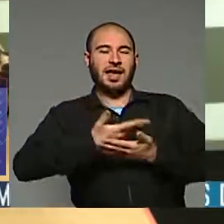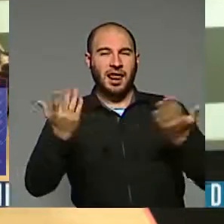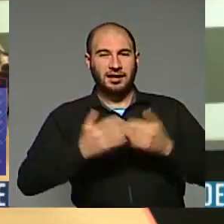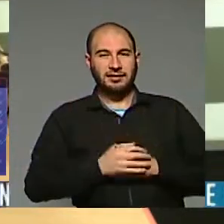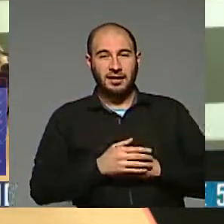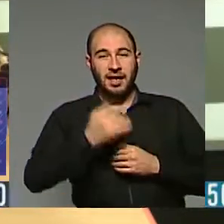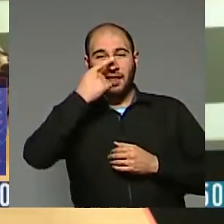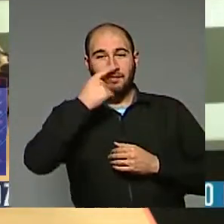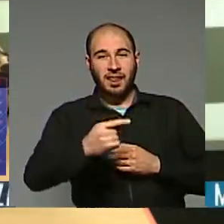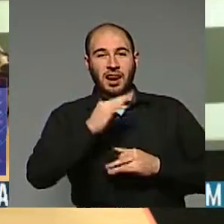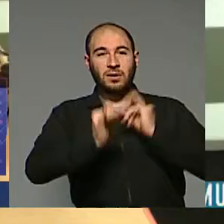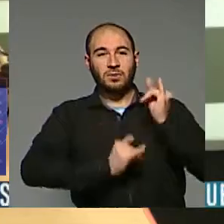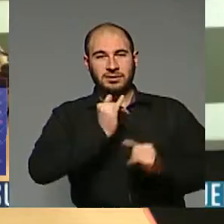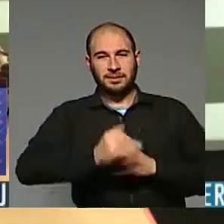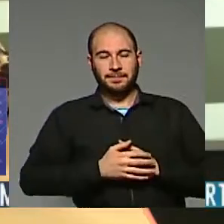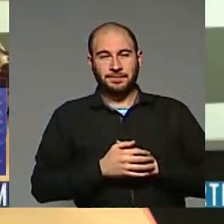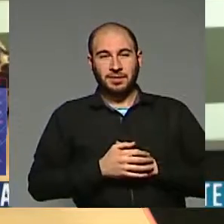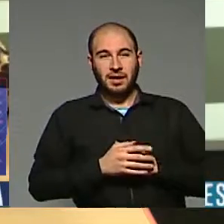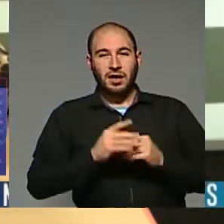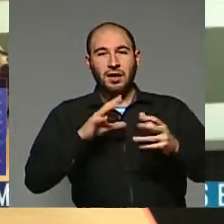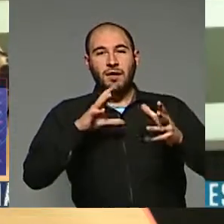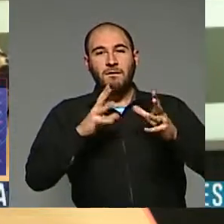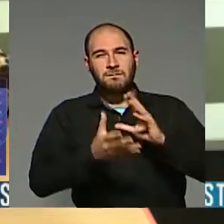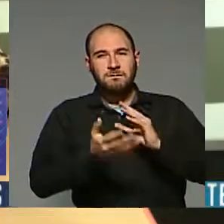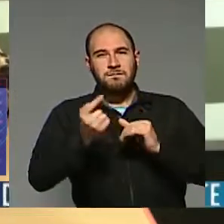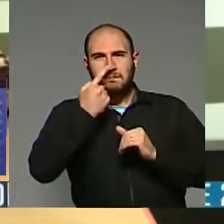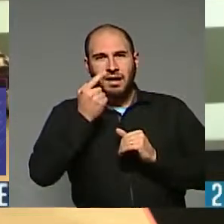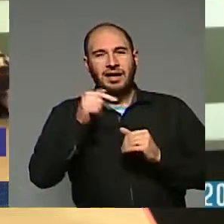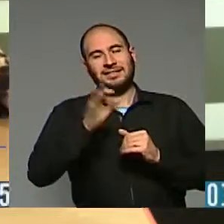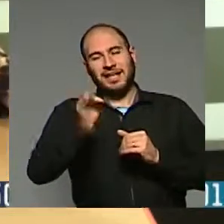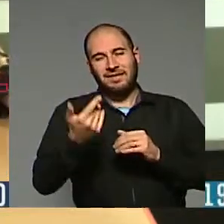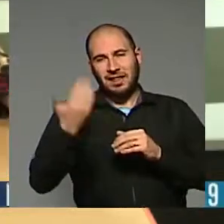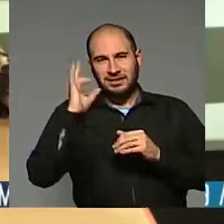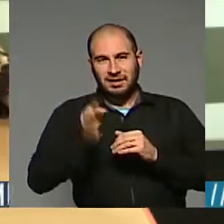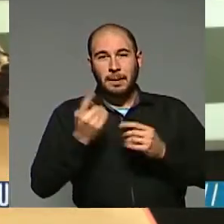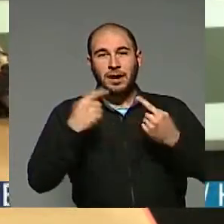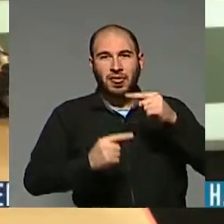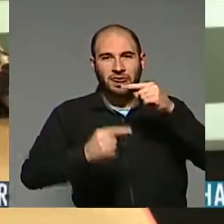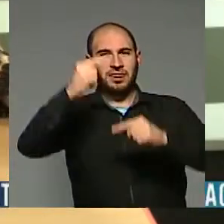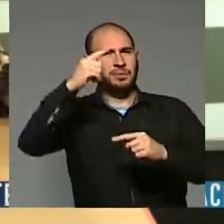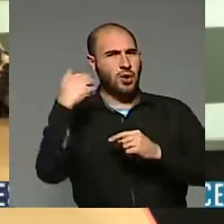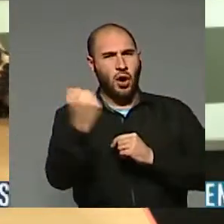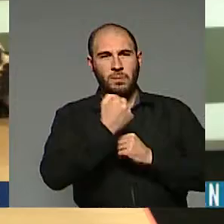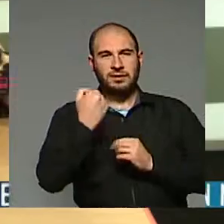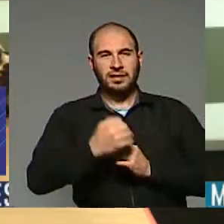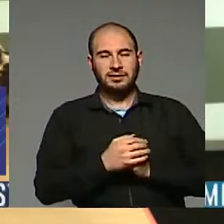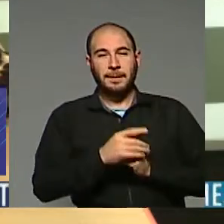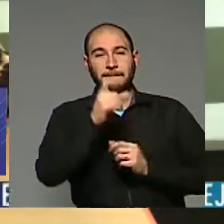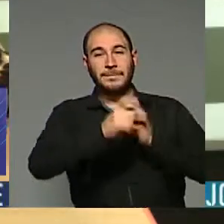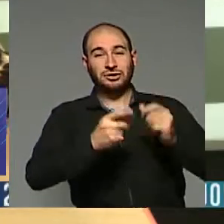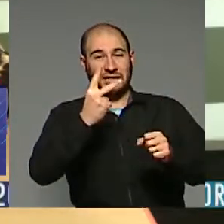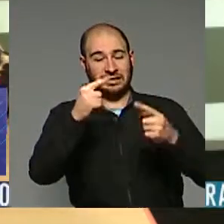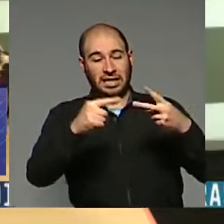y finalmente hay que decir que de alguna manera lo que se esperaba se dio, aunque hay que hablar de una diferencia importante con aquellos que